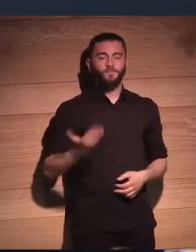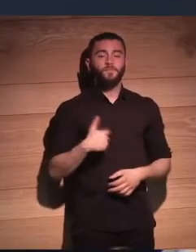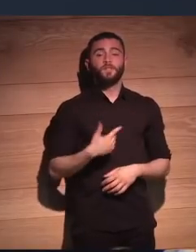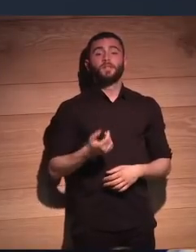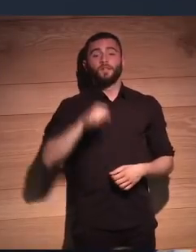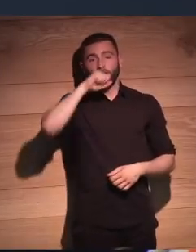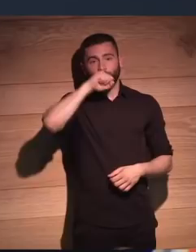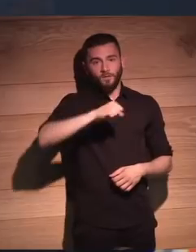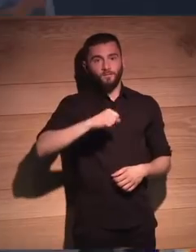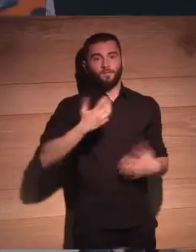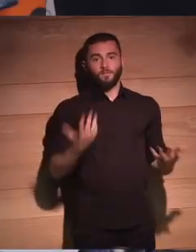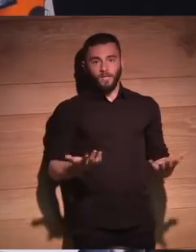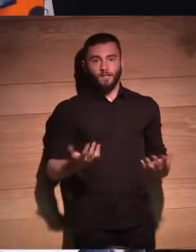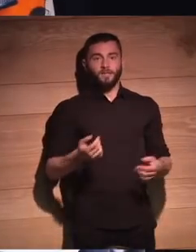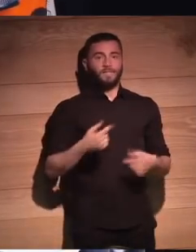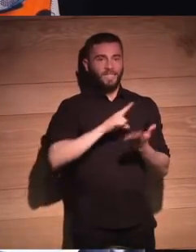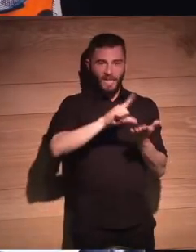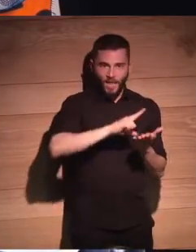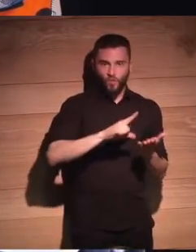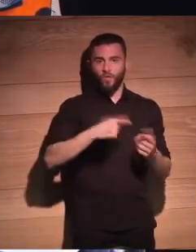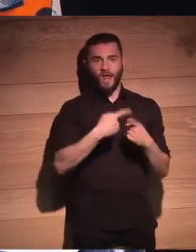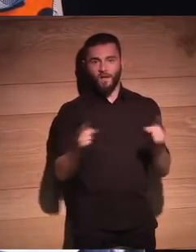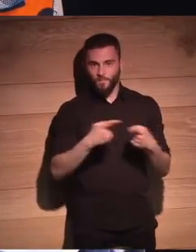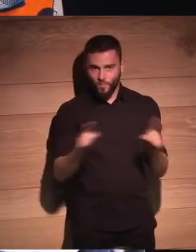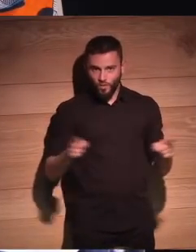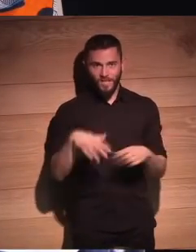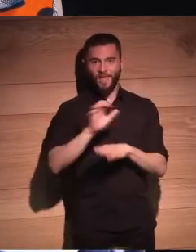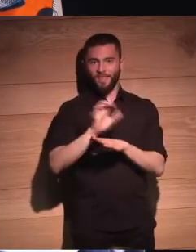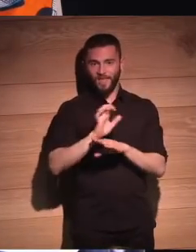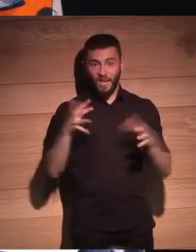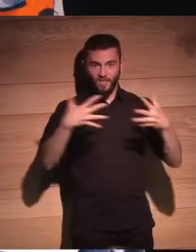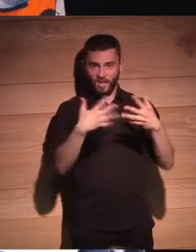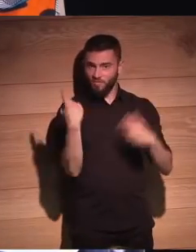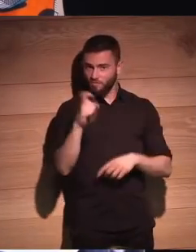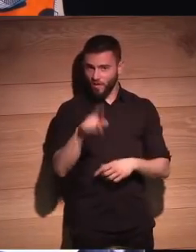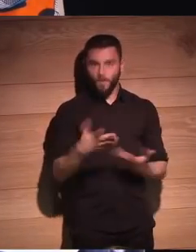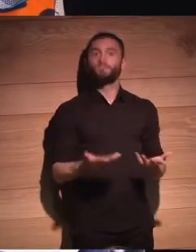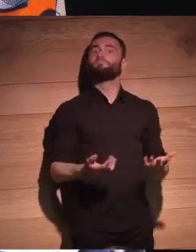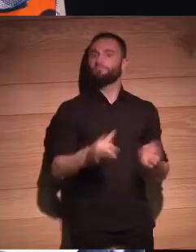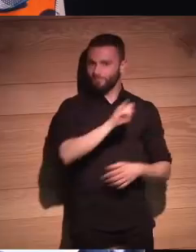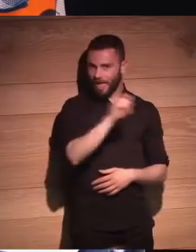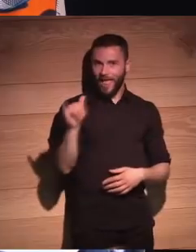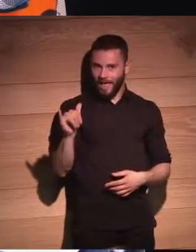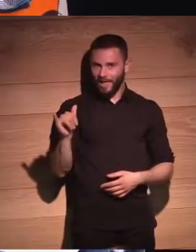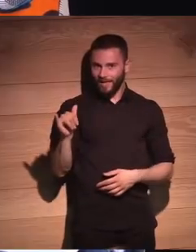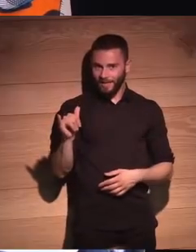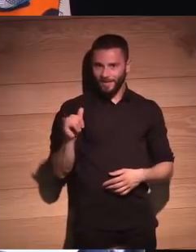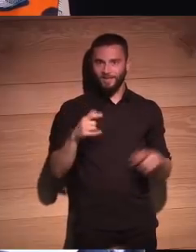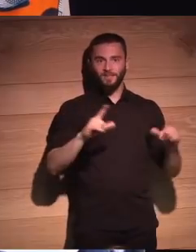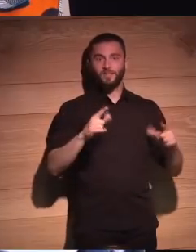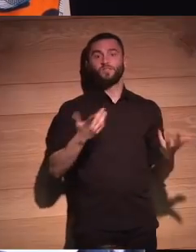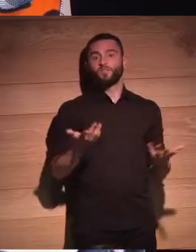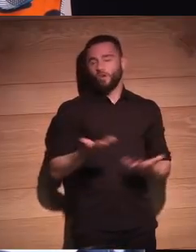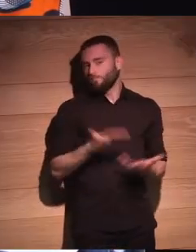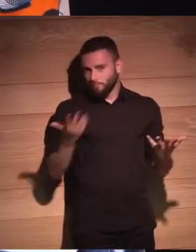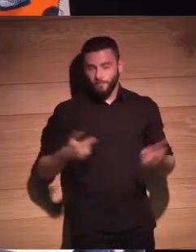tanto con la literatura como con la música, como con el cine, sin necesidad de Con la internet. televisión, efectivamente. Con la televisión Antes. y además muy potente, con esa